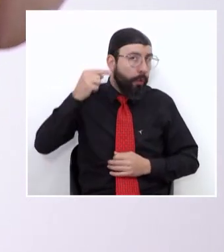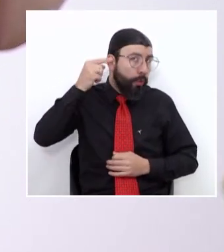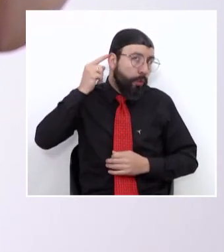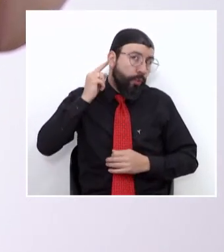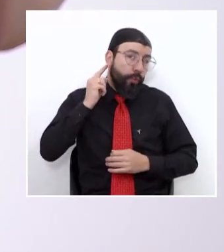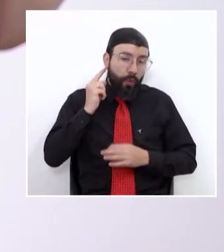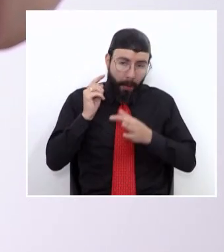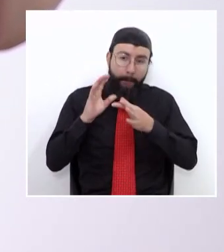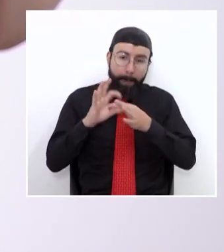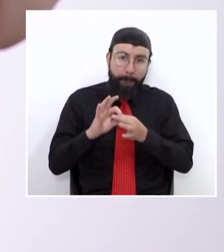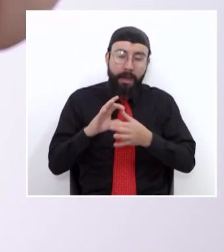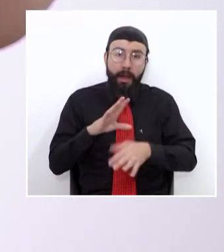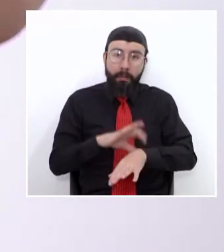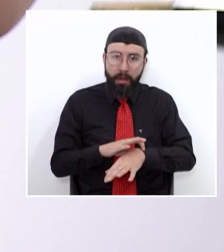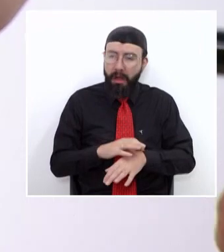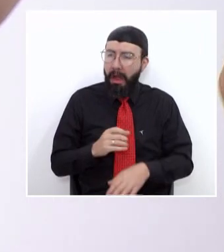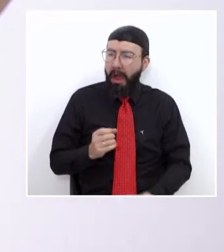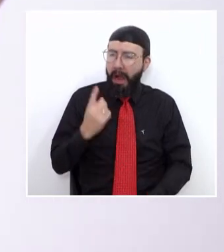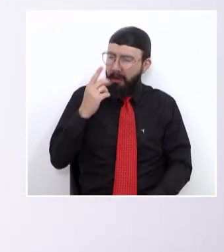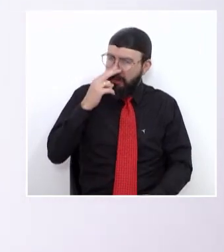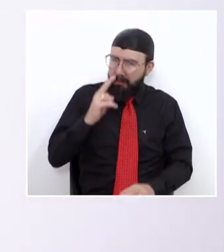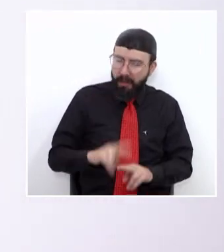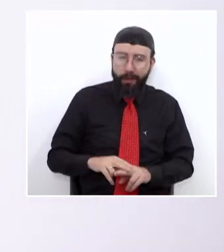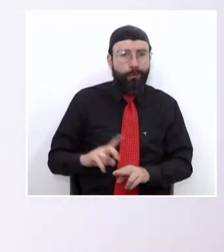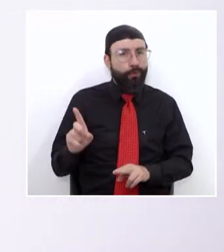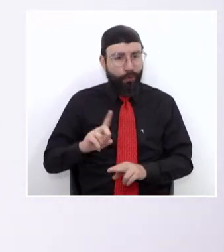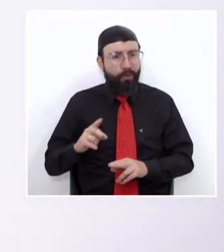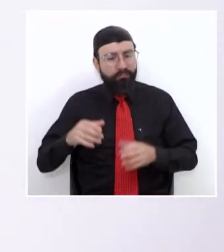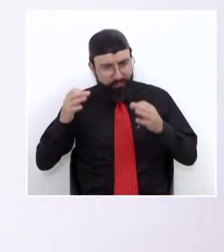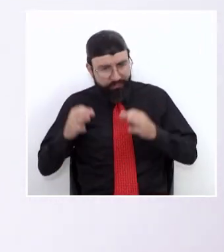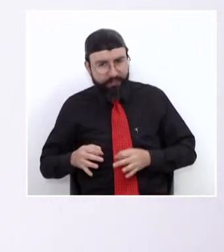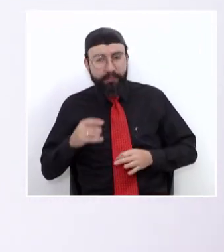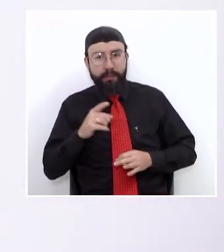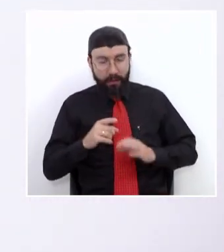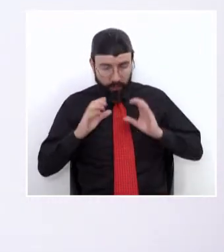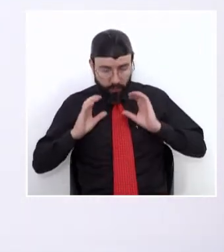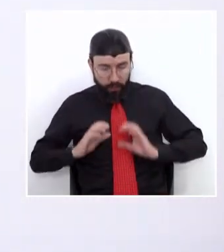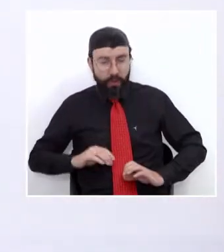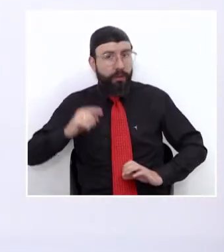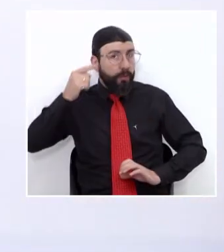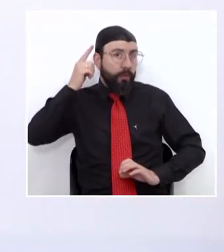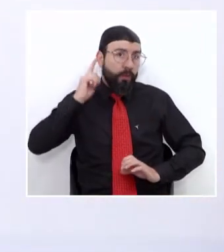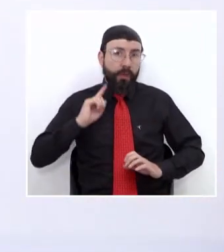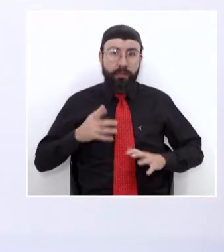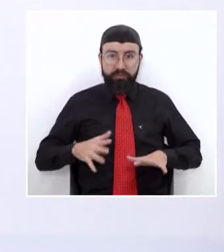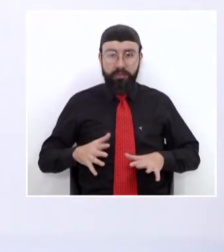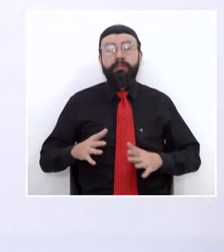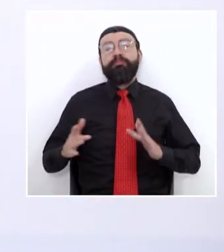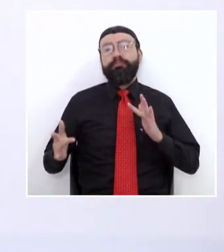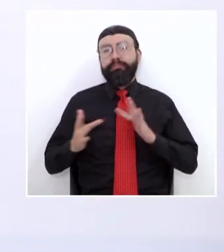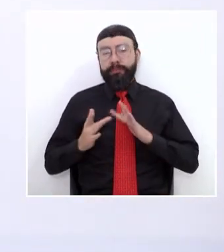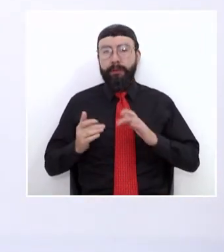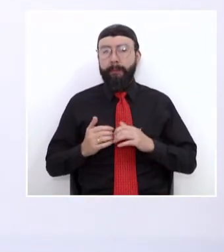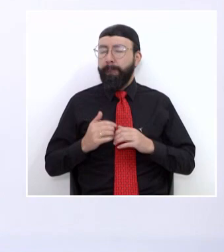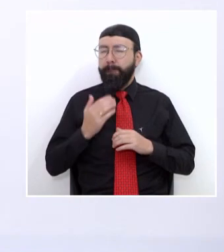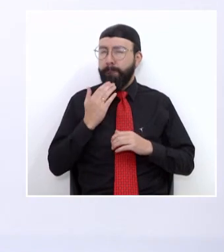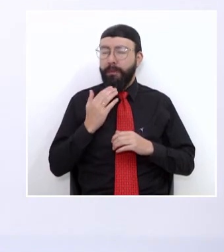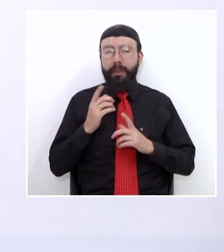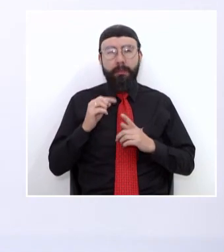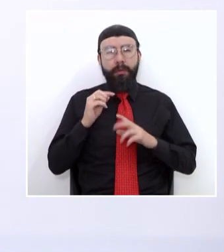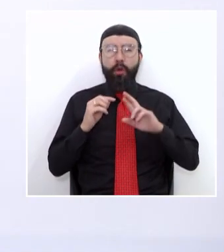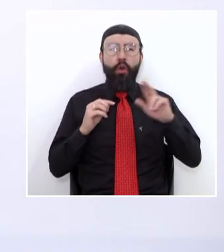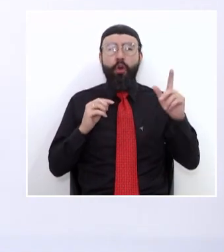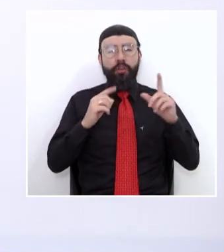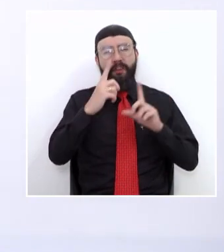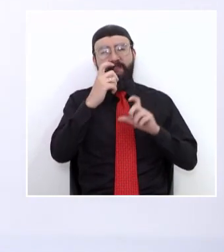que se inventaron, sino que tiene una relación directa desde la parte nerviosa. Si podemos ver, hay otra imagen